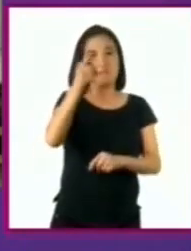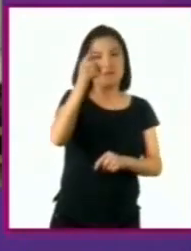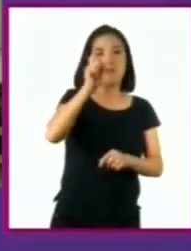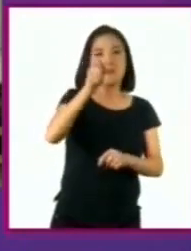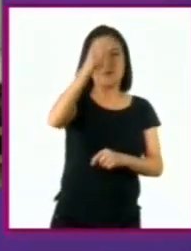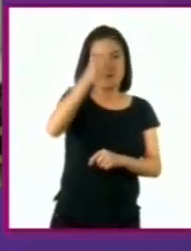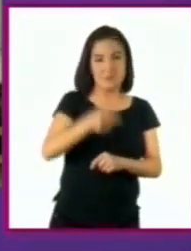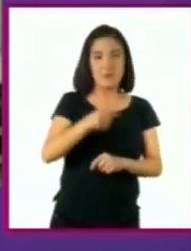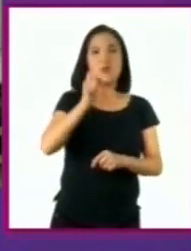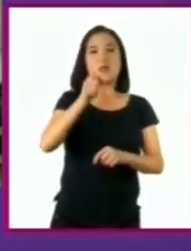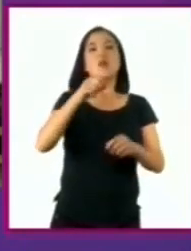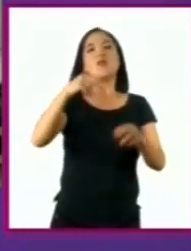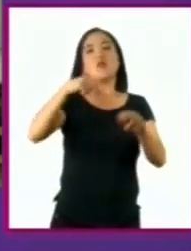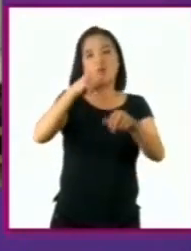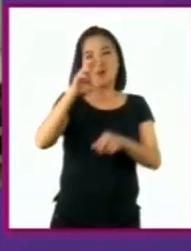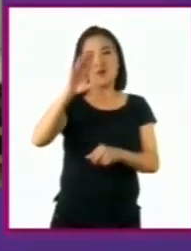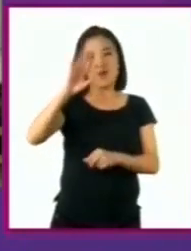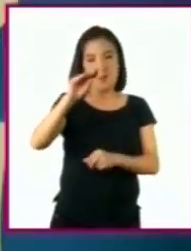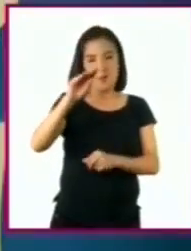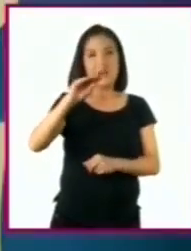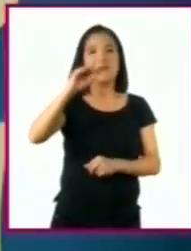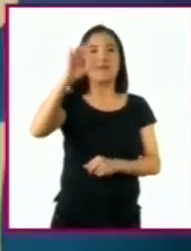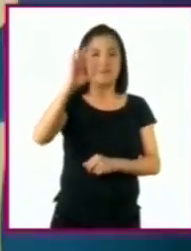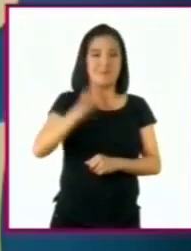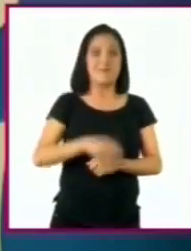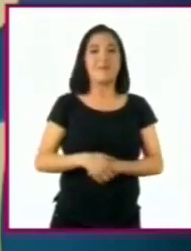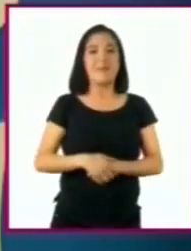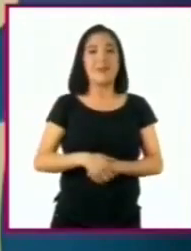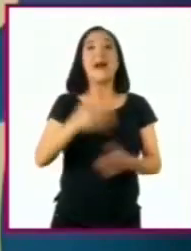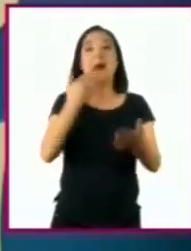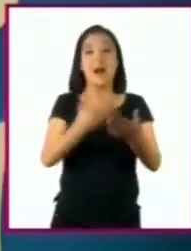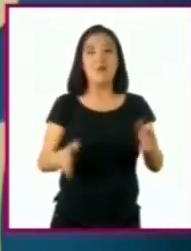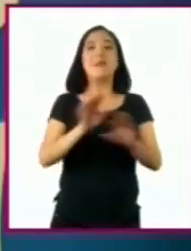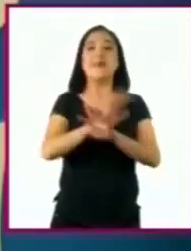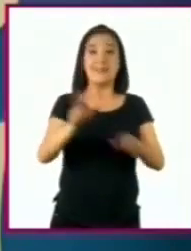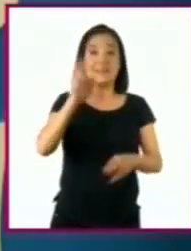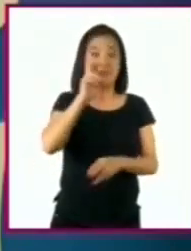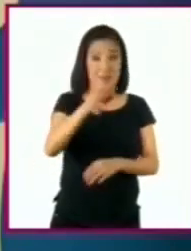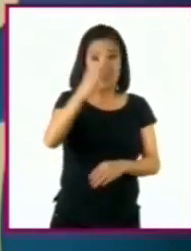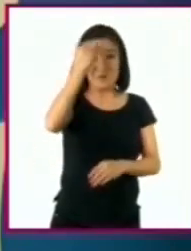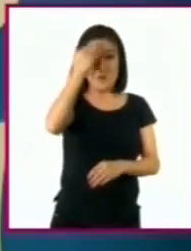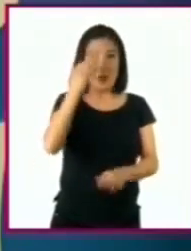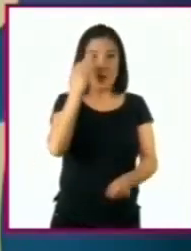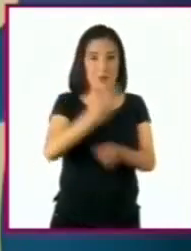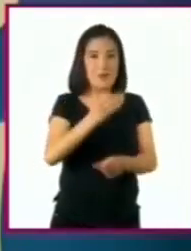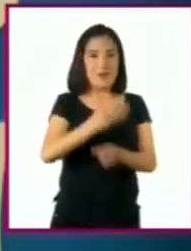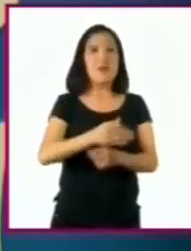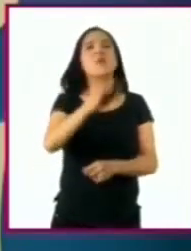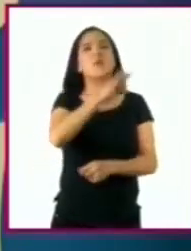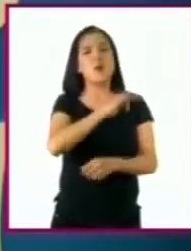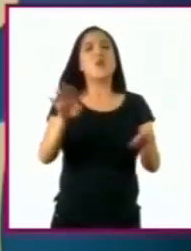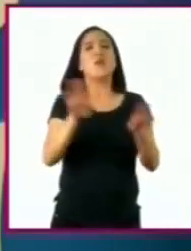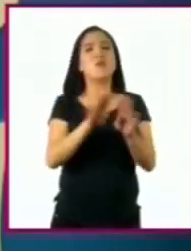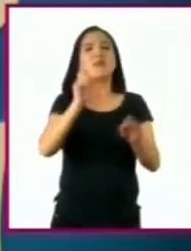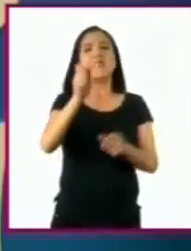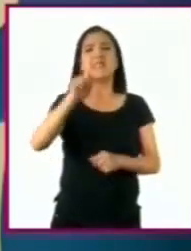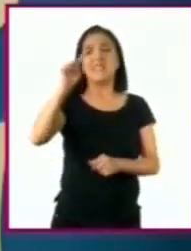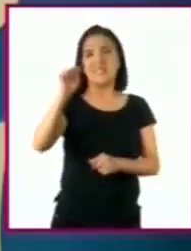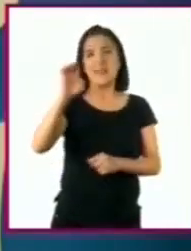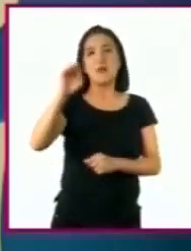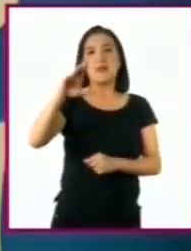90 grados. Ahora sí, con todos estos conocimientos previos, podemos conocer el teorema de